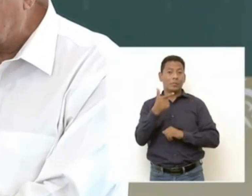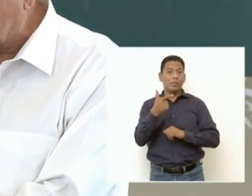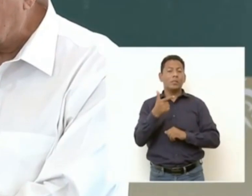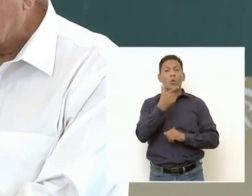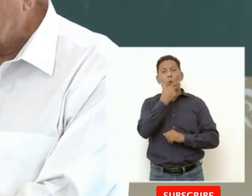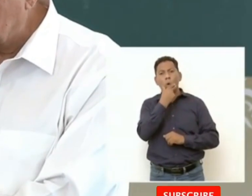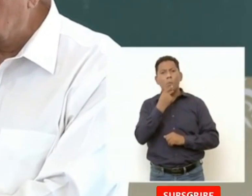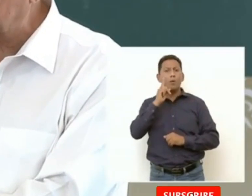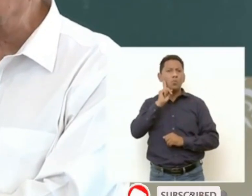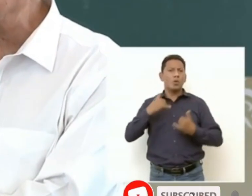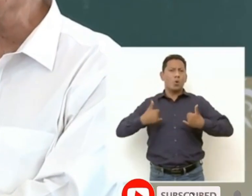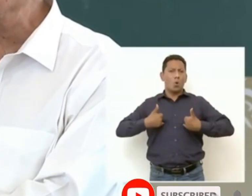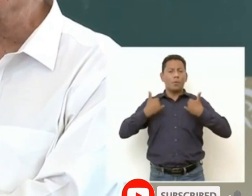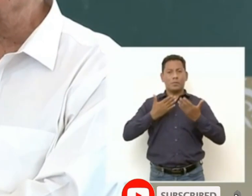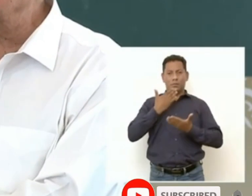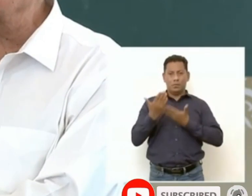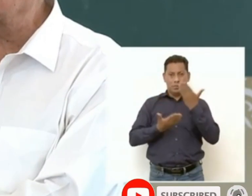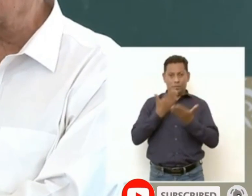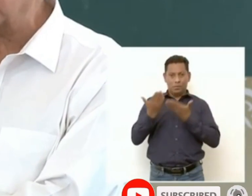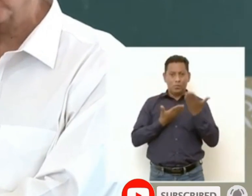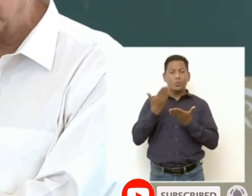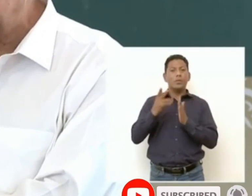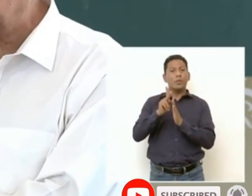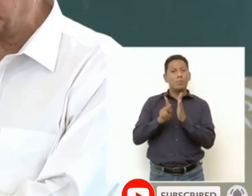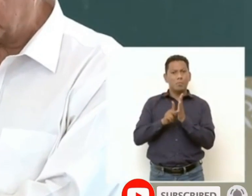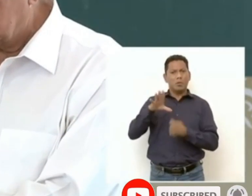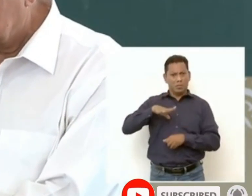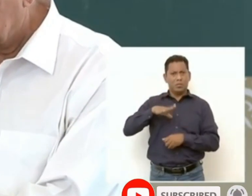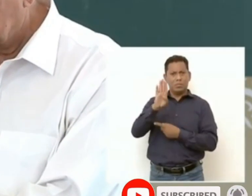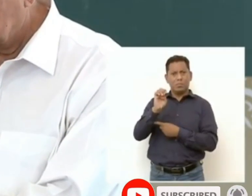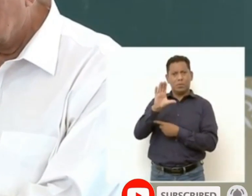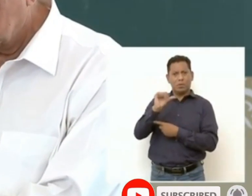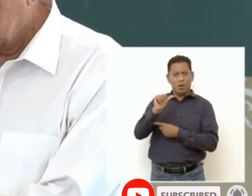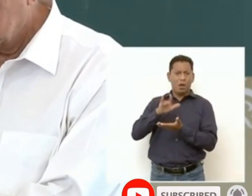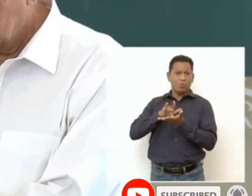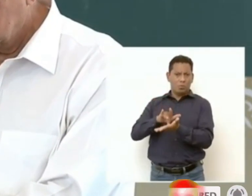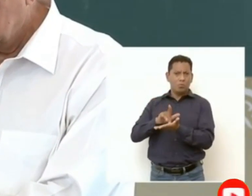muchachas, muchachos que estudian el bachillerato tienen su beca.